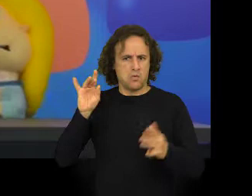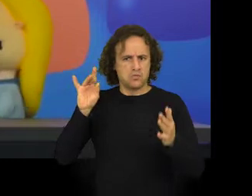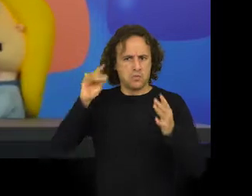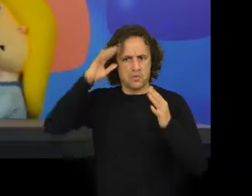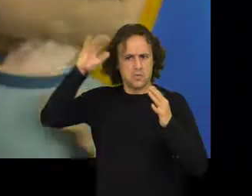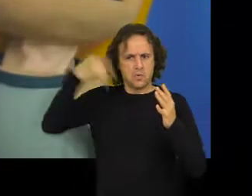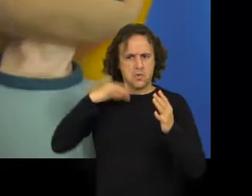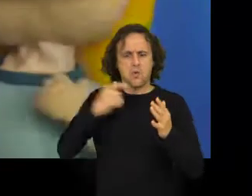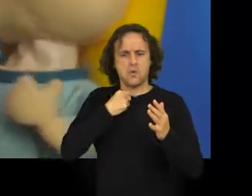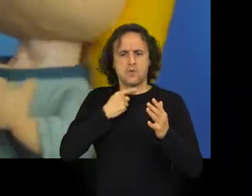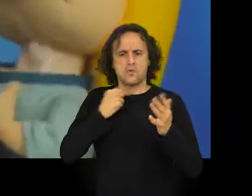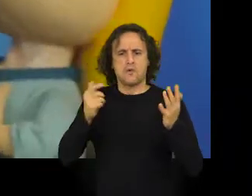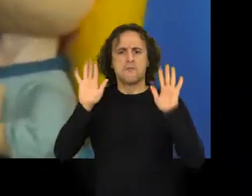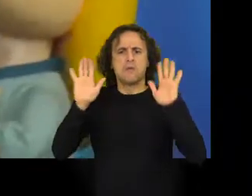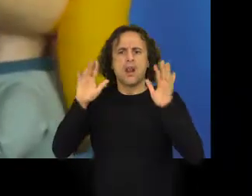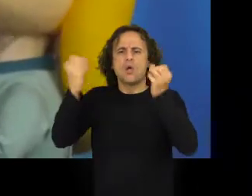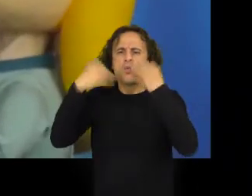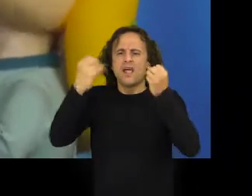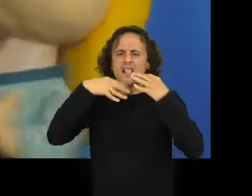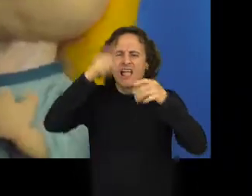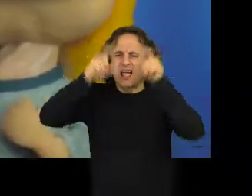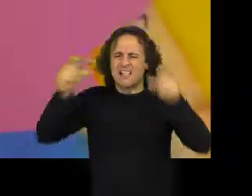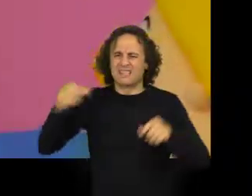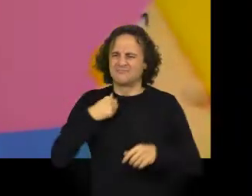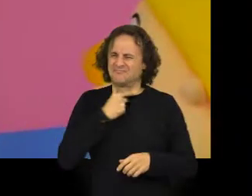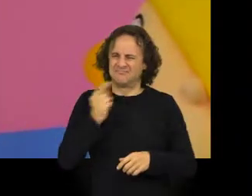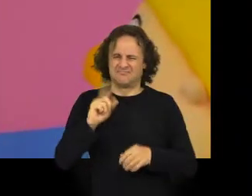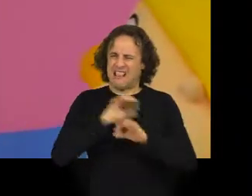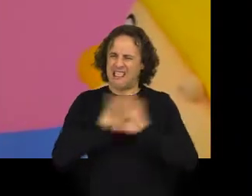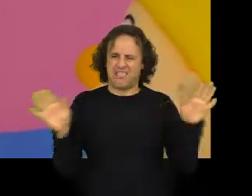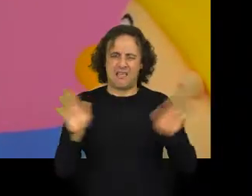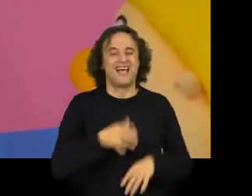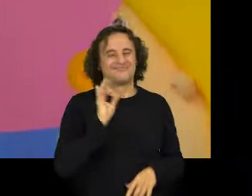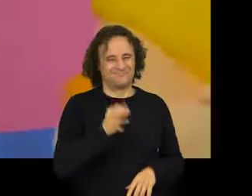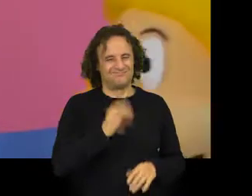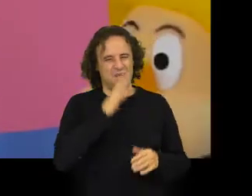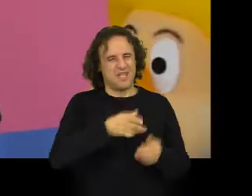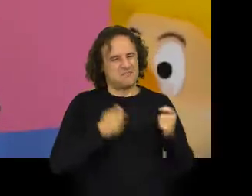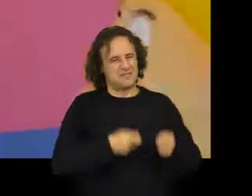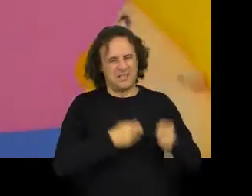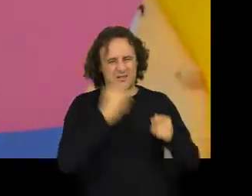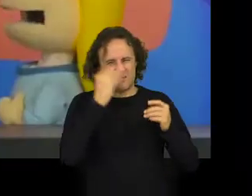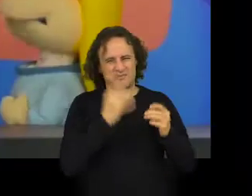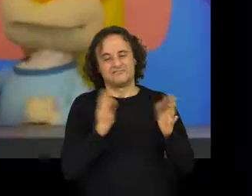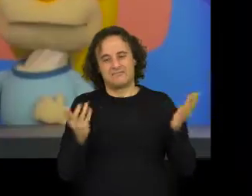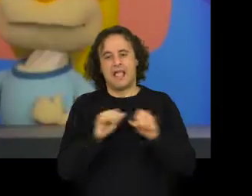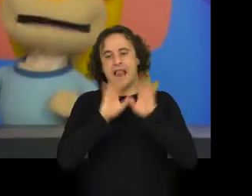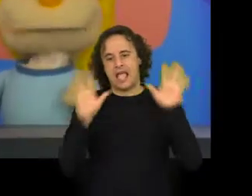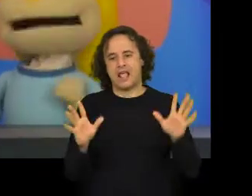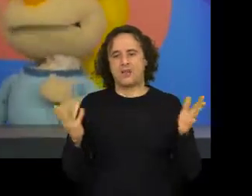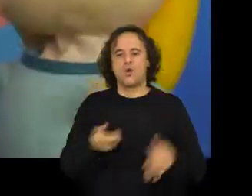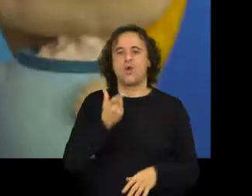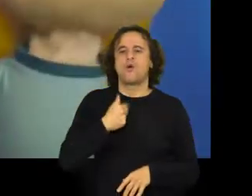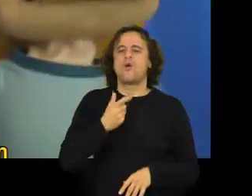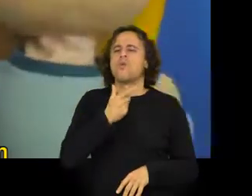gustan meus soños, pero non me gusta nada que mos conten. É verdade, iso é moi pesado. Claro, a